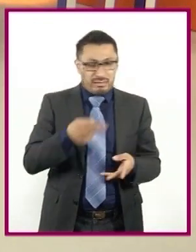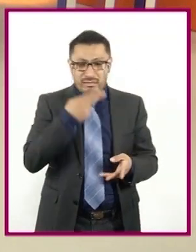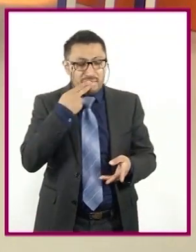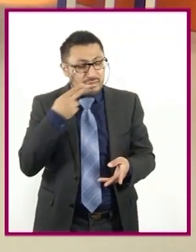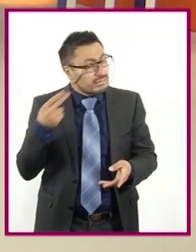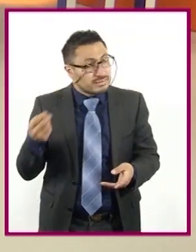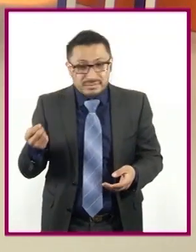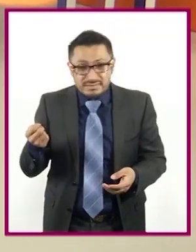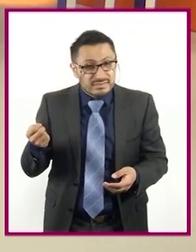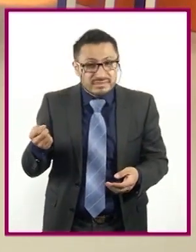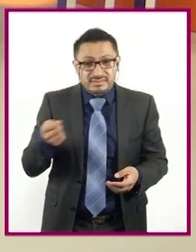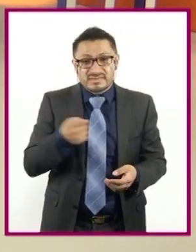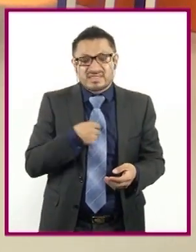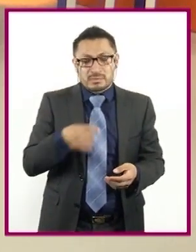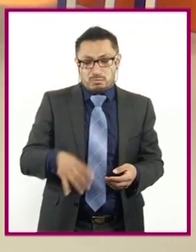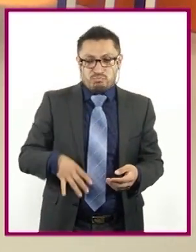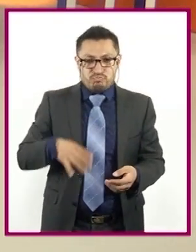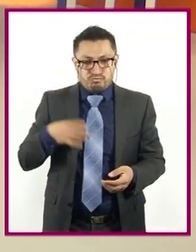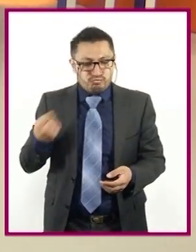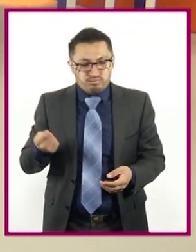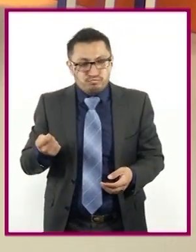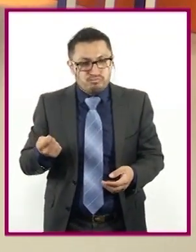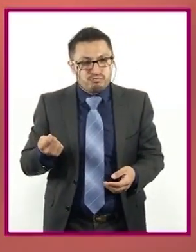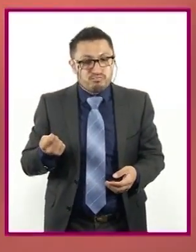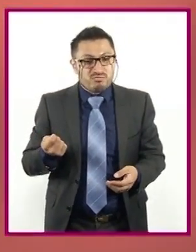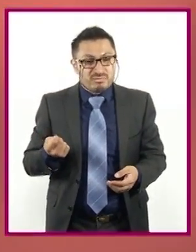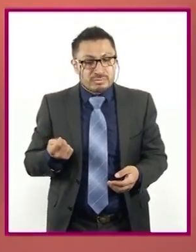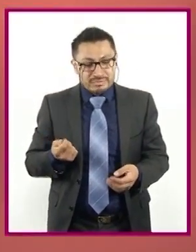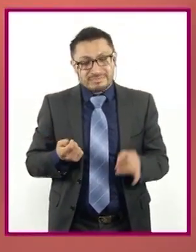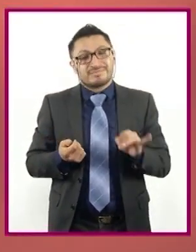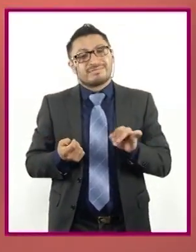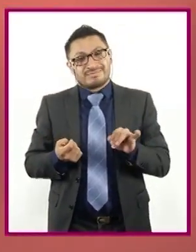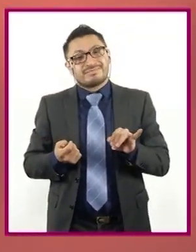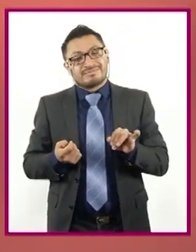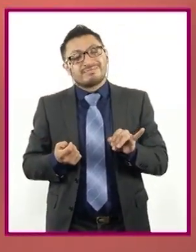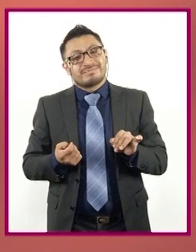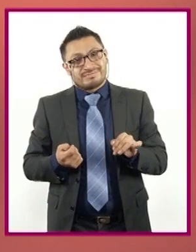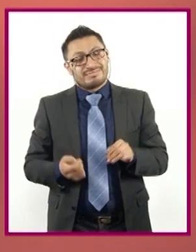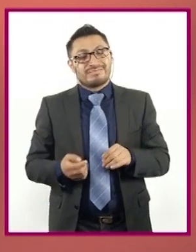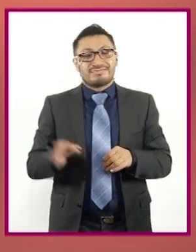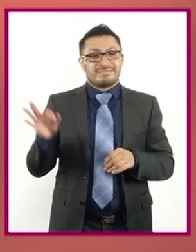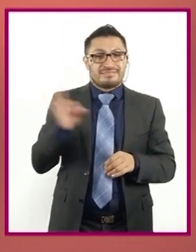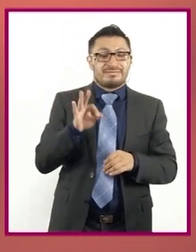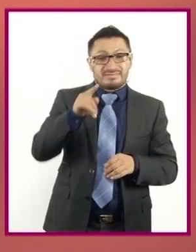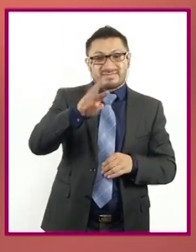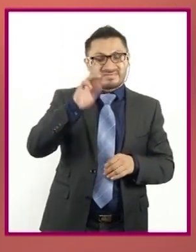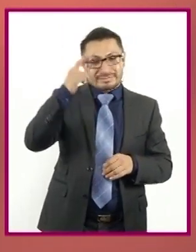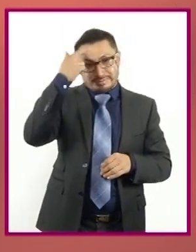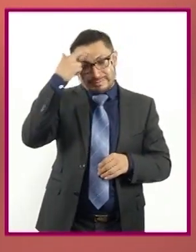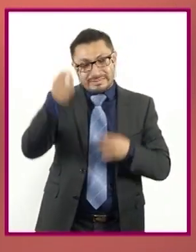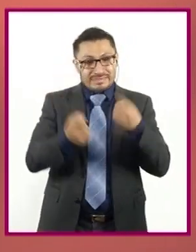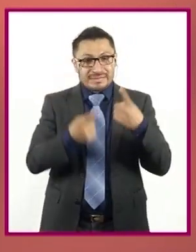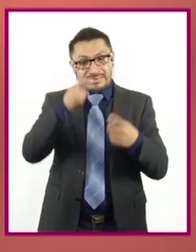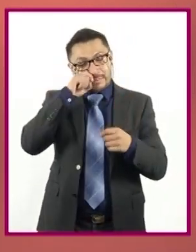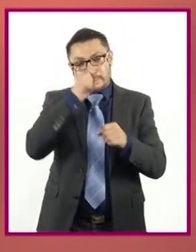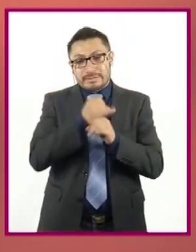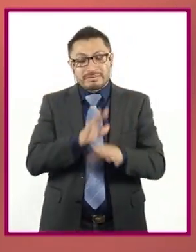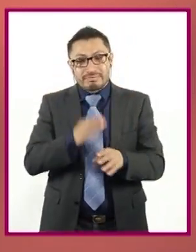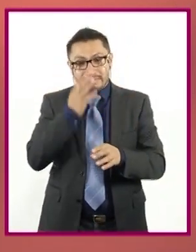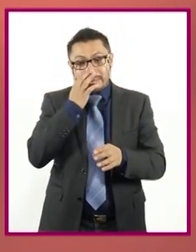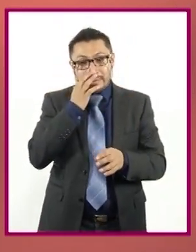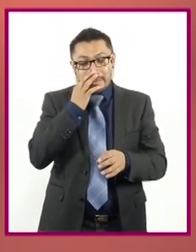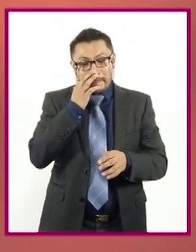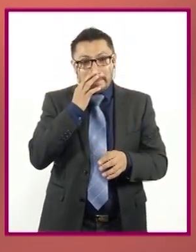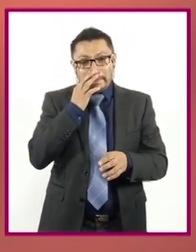nada mi grandísimo esfuerzo? Por supuesto que sí, Enrique. Seguramente recuerdas algunos datos importantes y entiendes